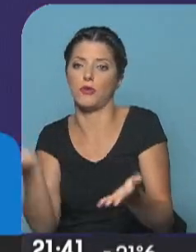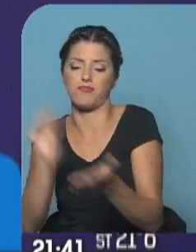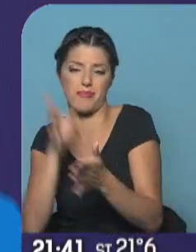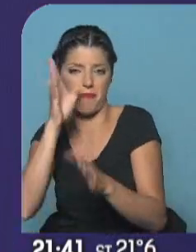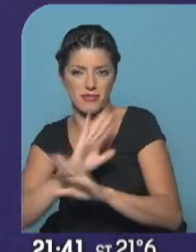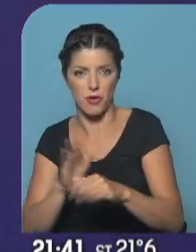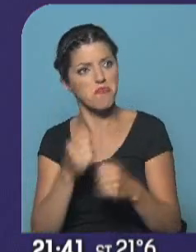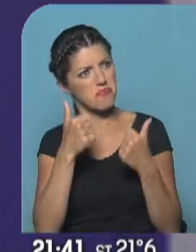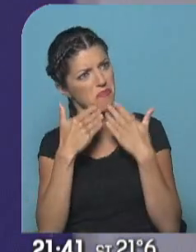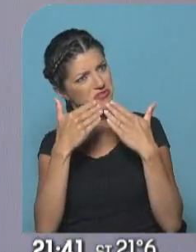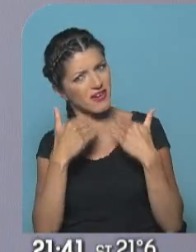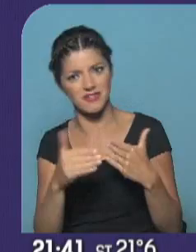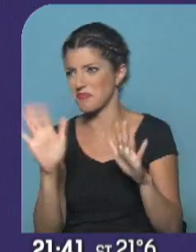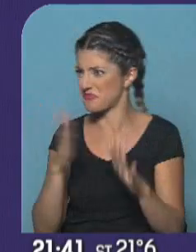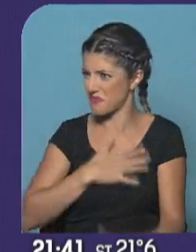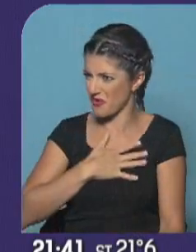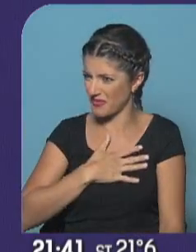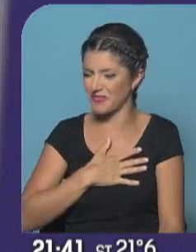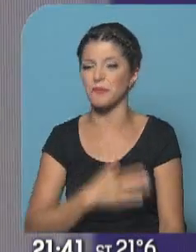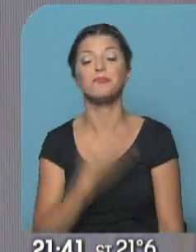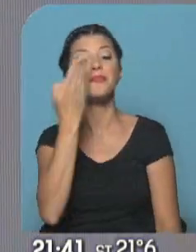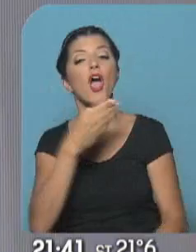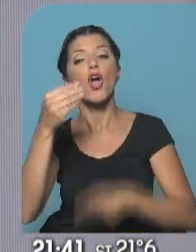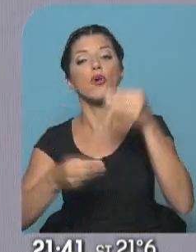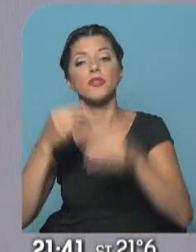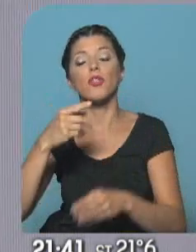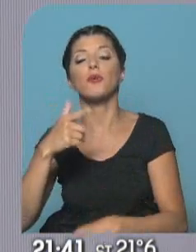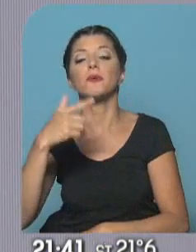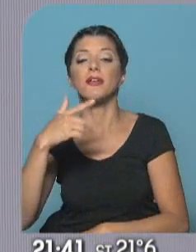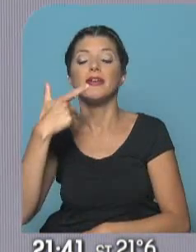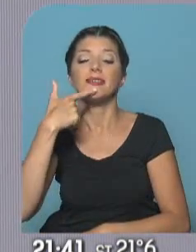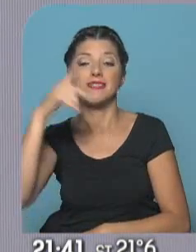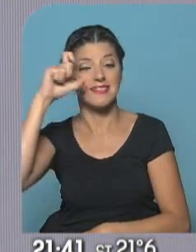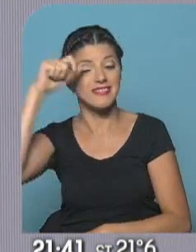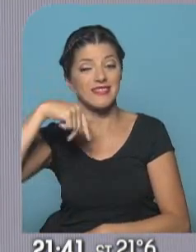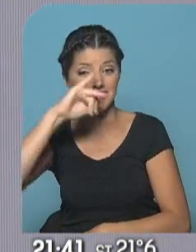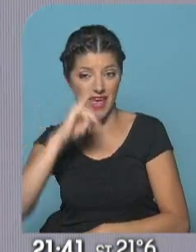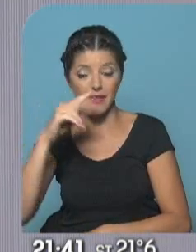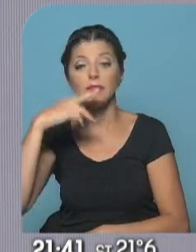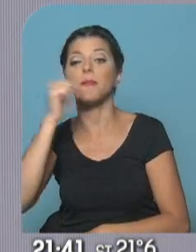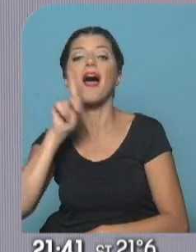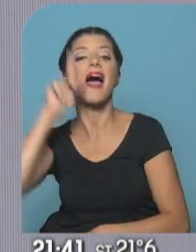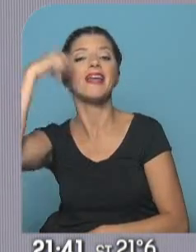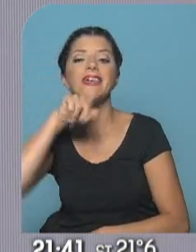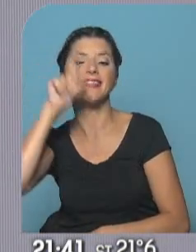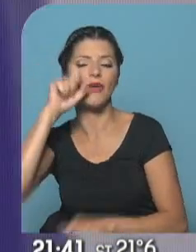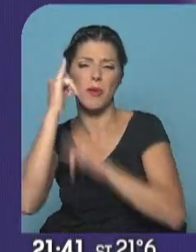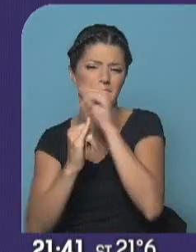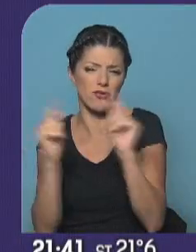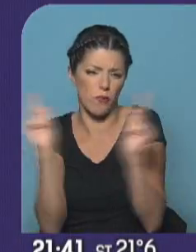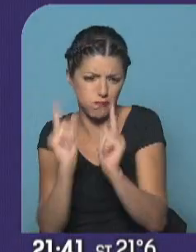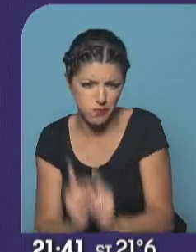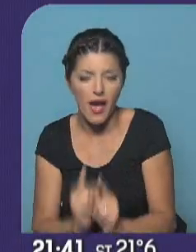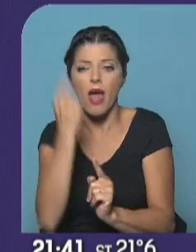muchísimas gracias. Por favor, Daniel, un placer. El contador Santiago Sáenz Valiente, un especialista en temas tributarios e impositivos. Un rápido ping-pong. Hemos recorrido